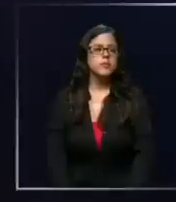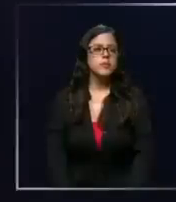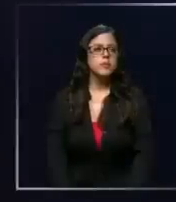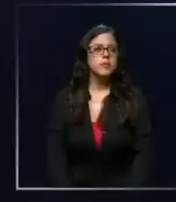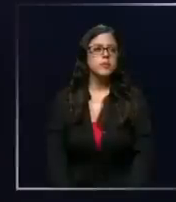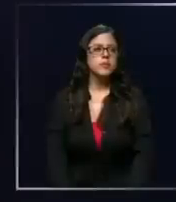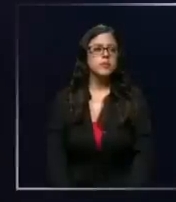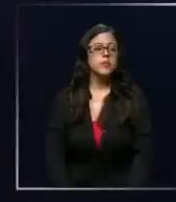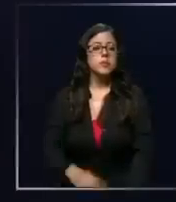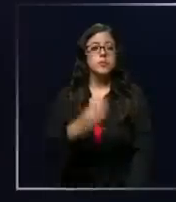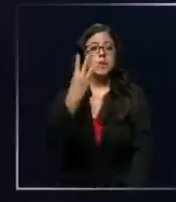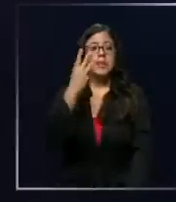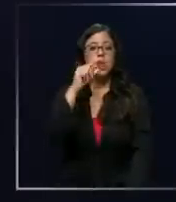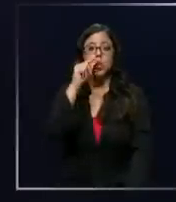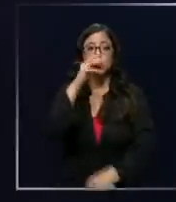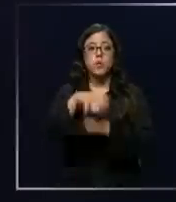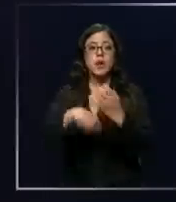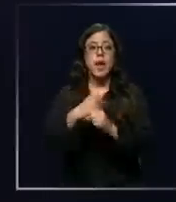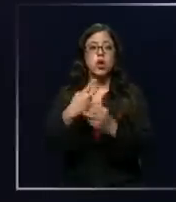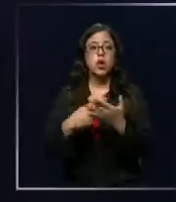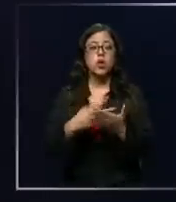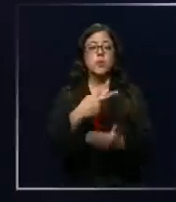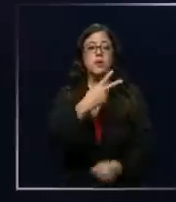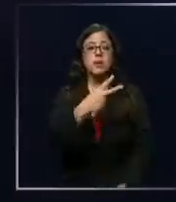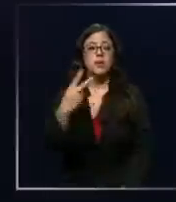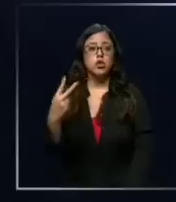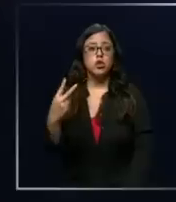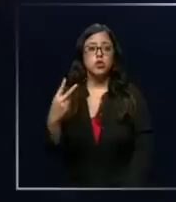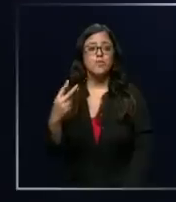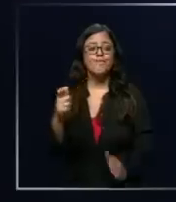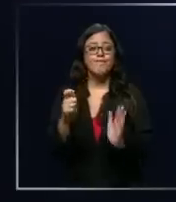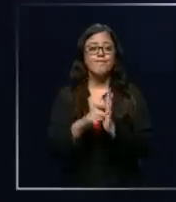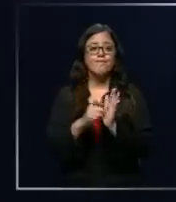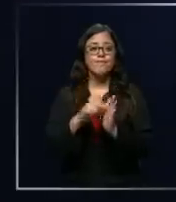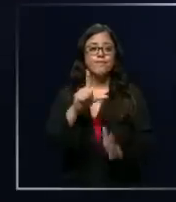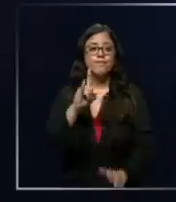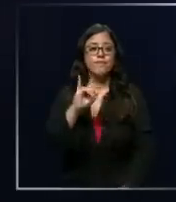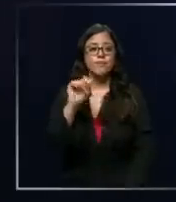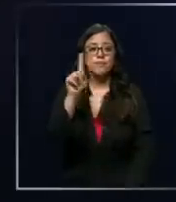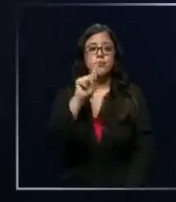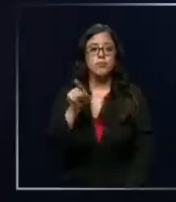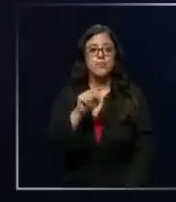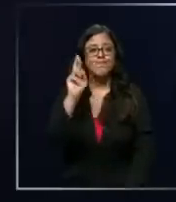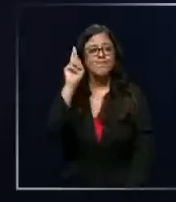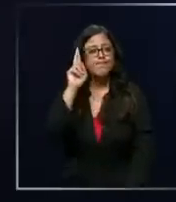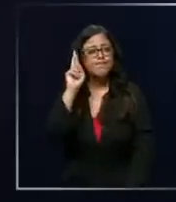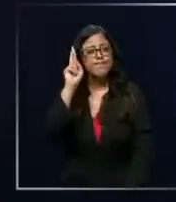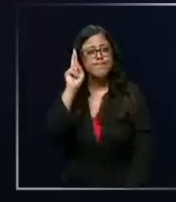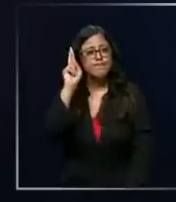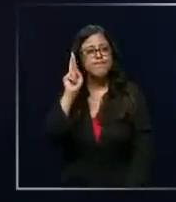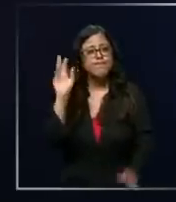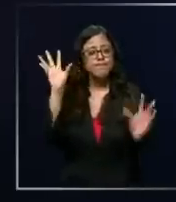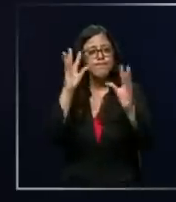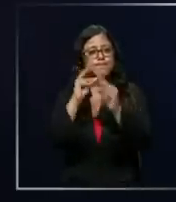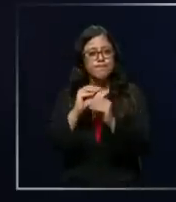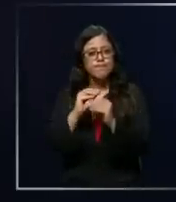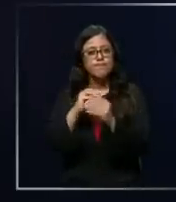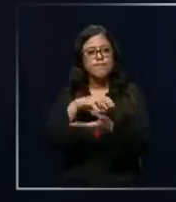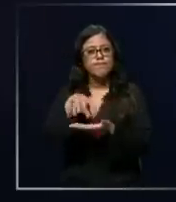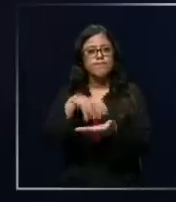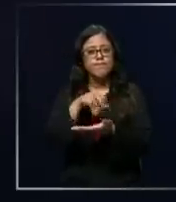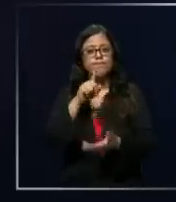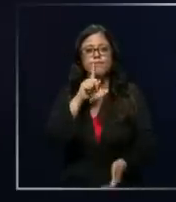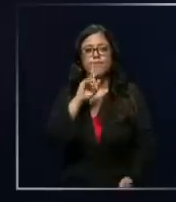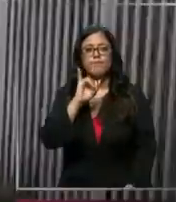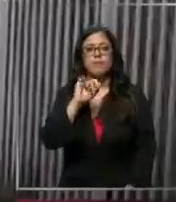el 3 de octubre del año 2022 es una fecha que Luis revive Cada vez que cae la noche en la